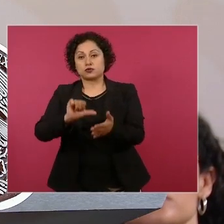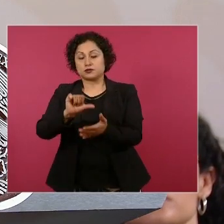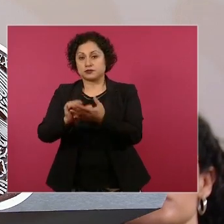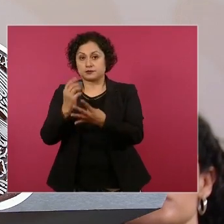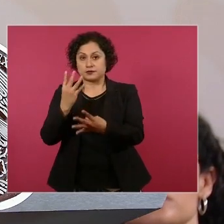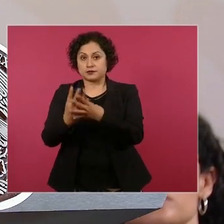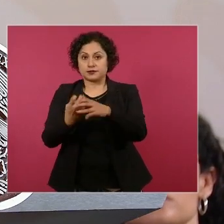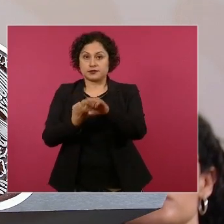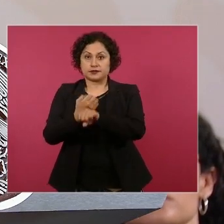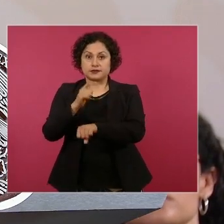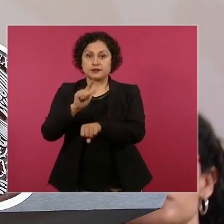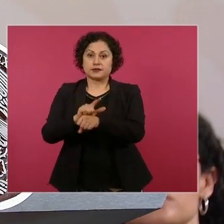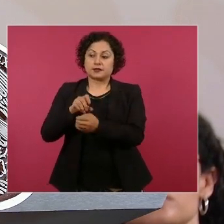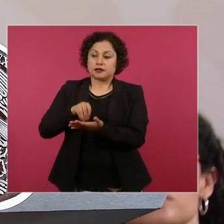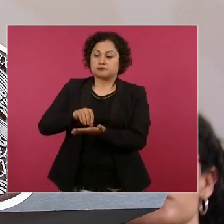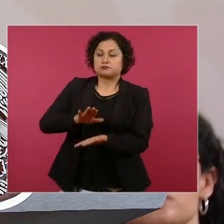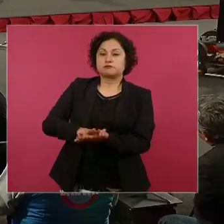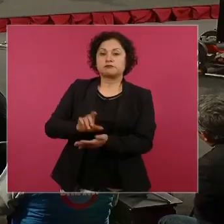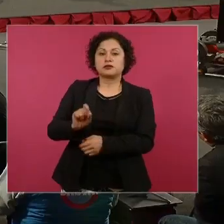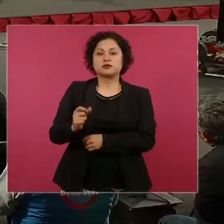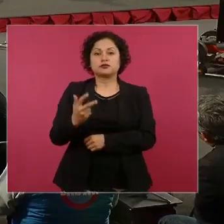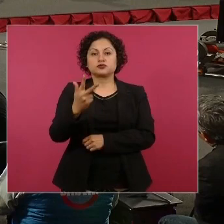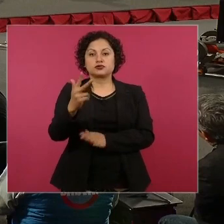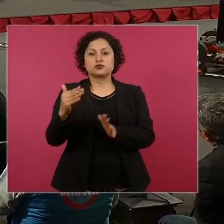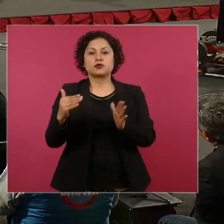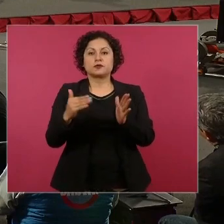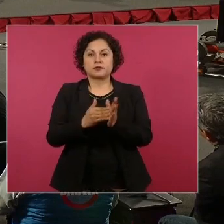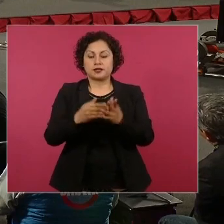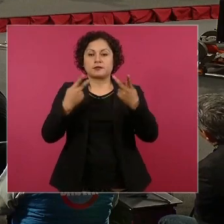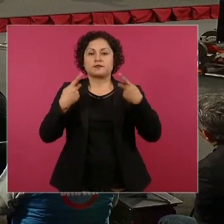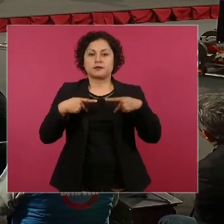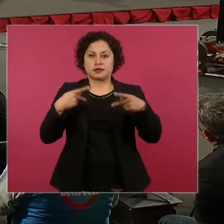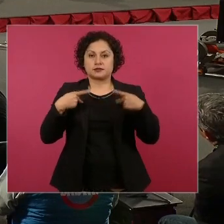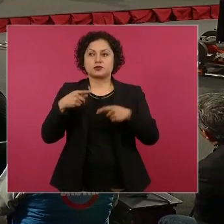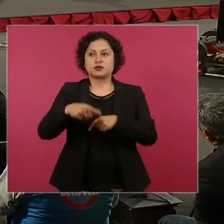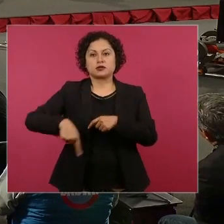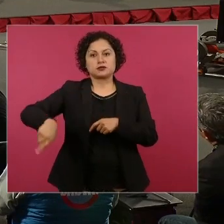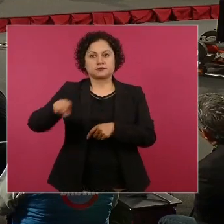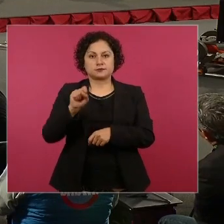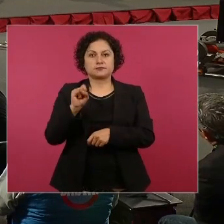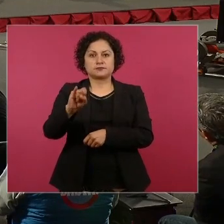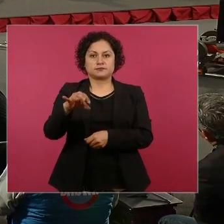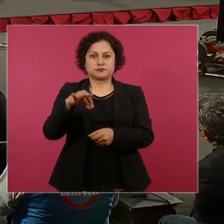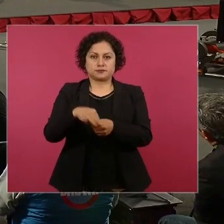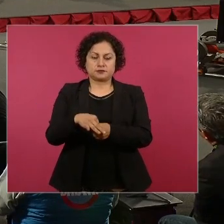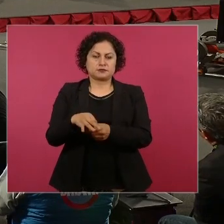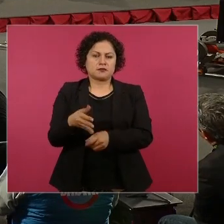registraron 28.046 personas privadas de la libertad, es decir, el